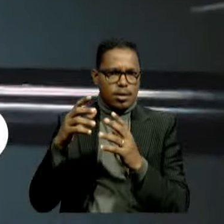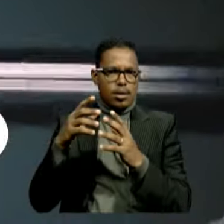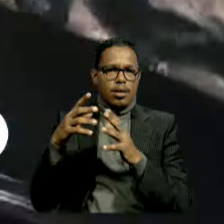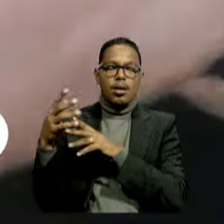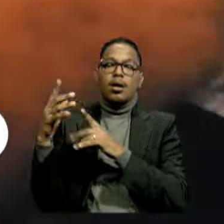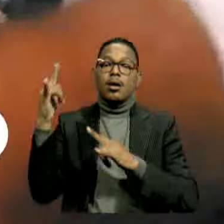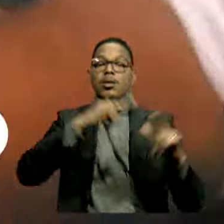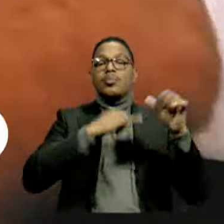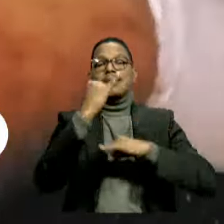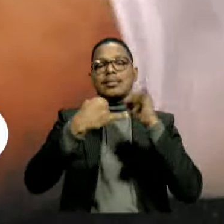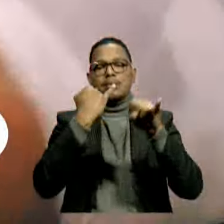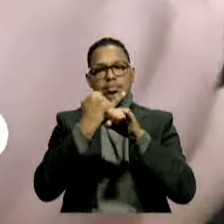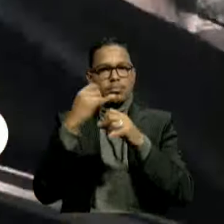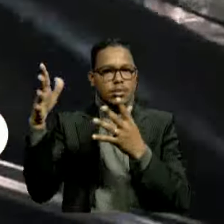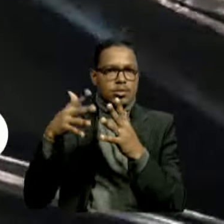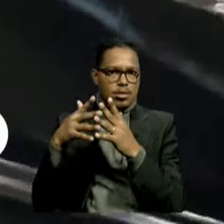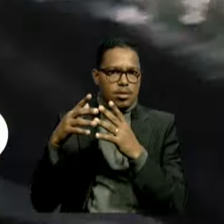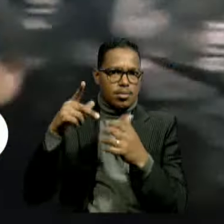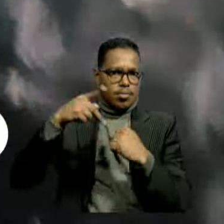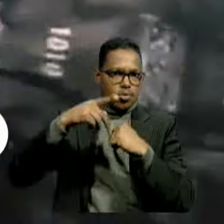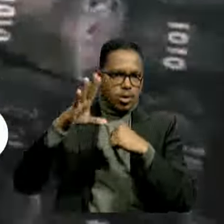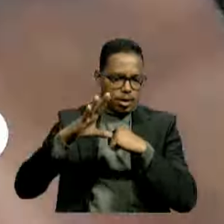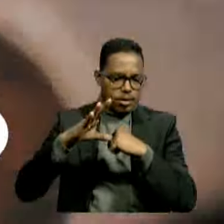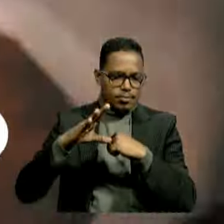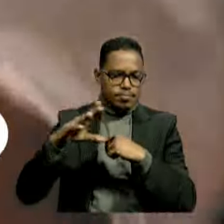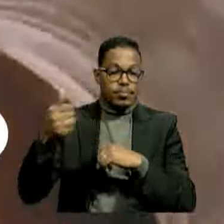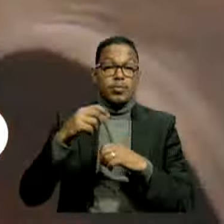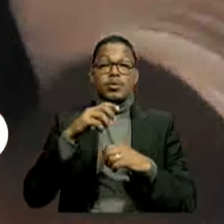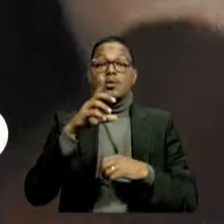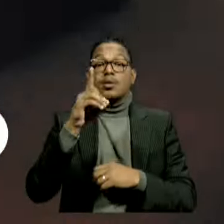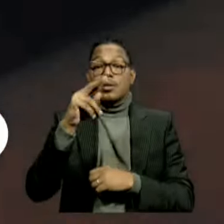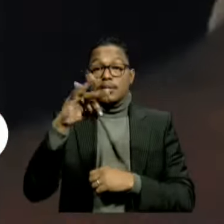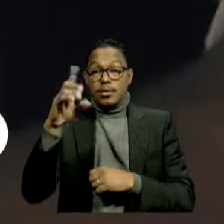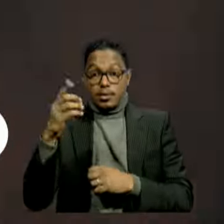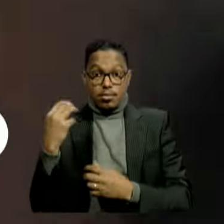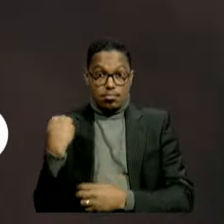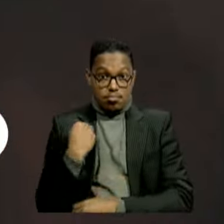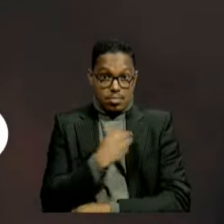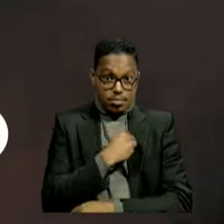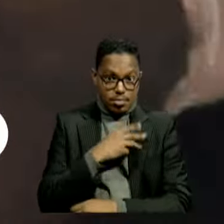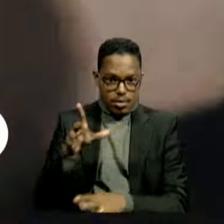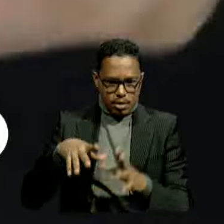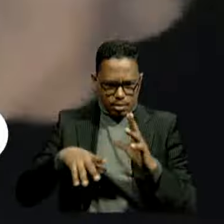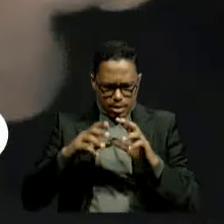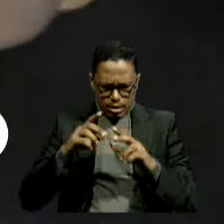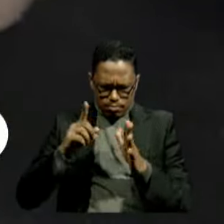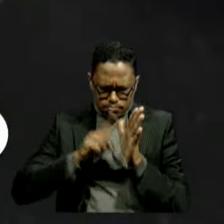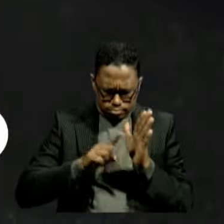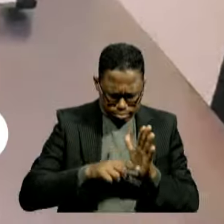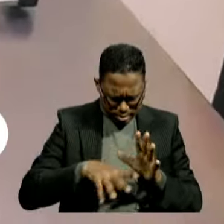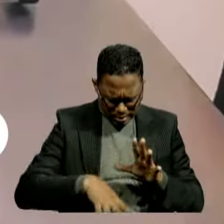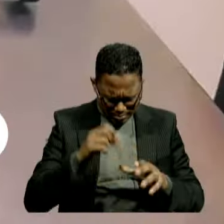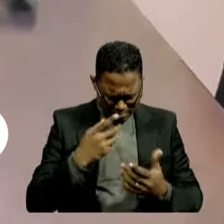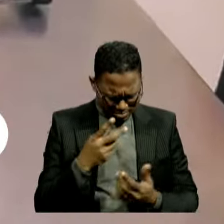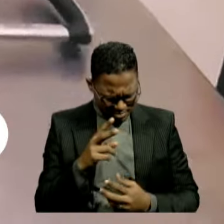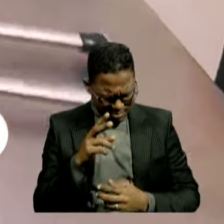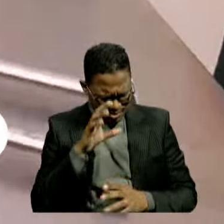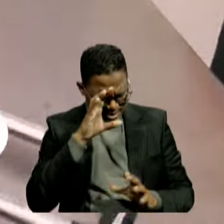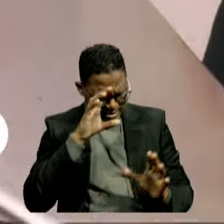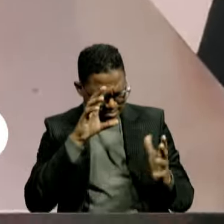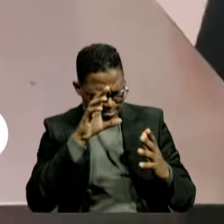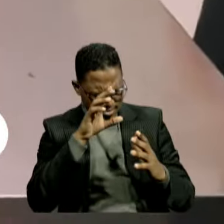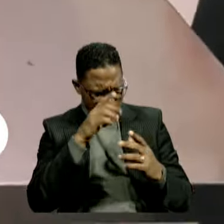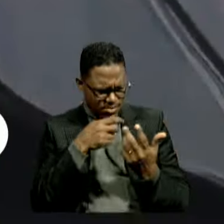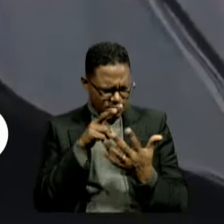Internacional de Punta Cana. Los agentes de la Dirección Nacional de Control de Drogas, tras dejar iniciado el proceso de inspección, observaron imágenes sospechosas en varias